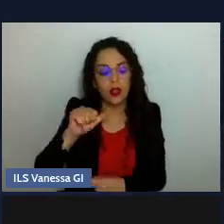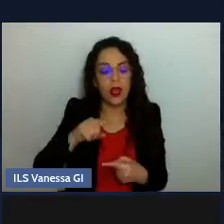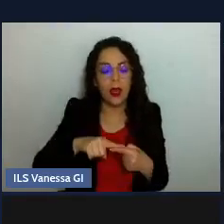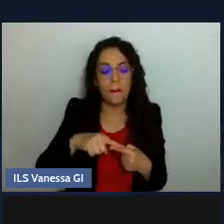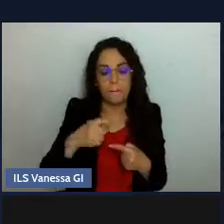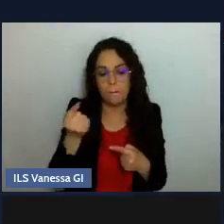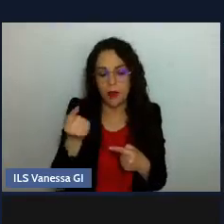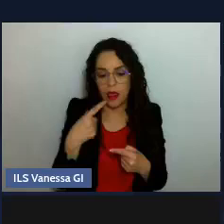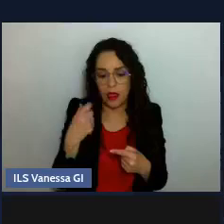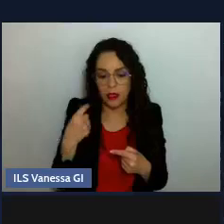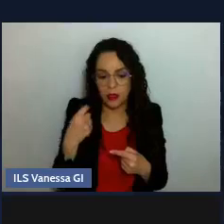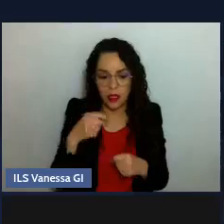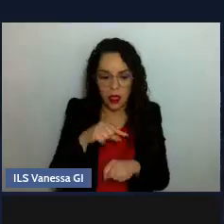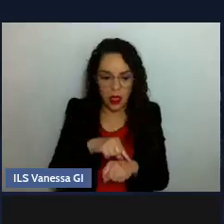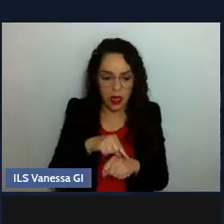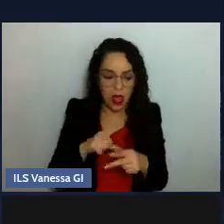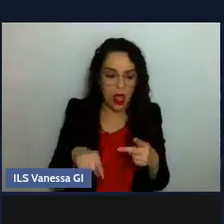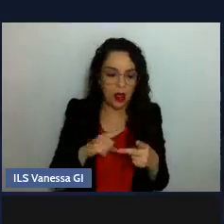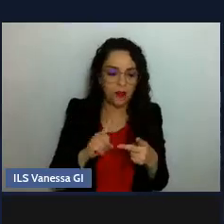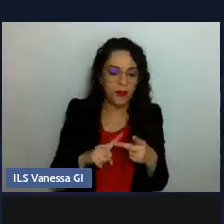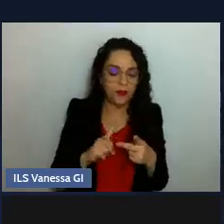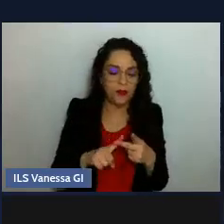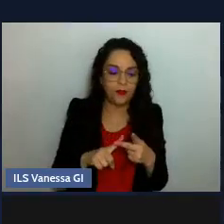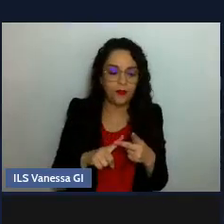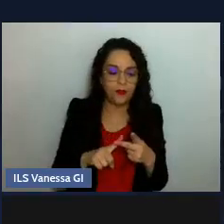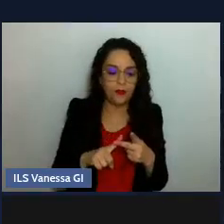mismo tiempo también entra